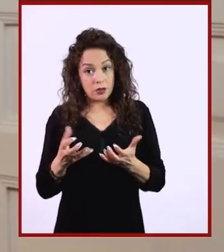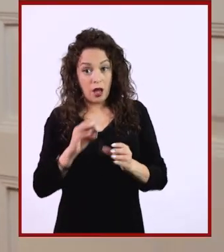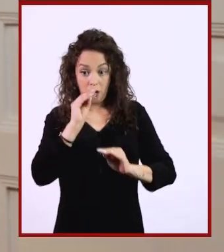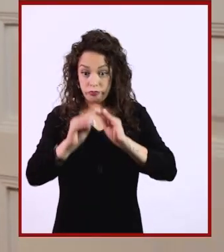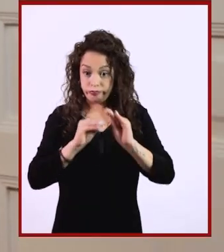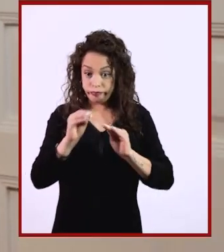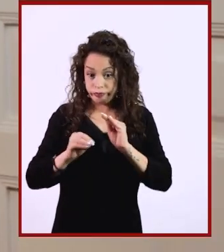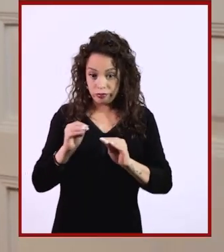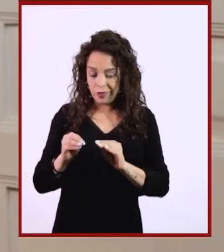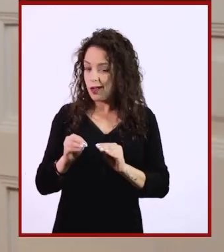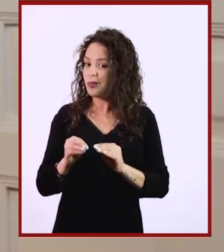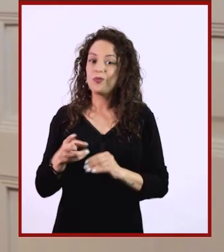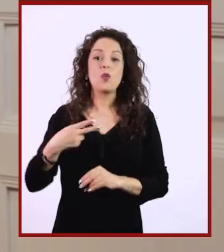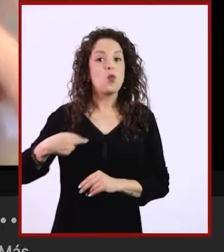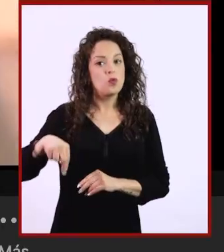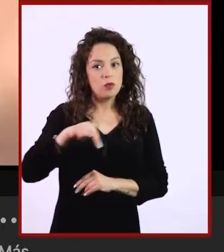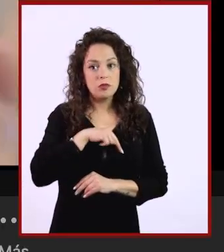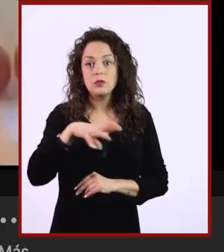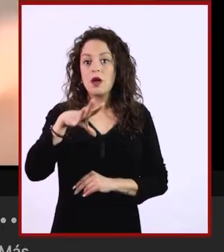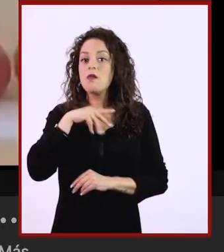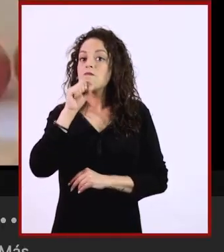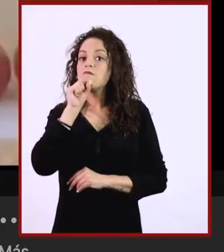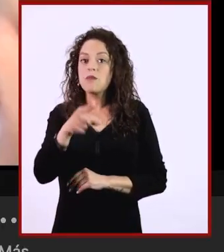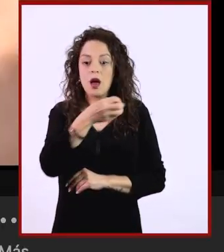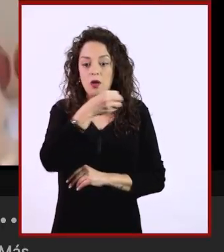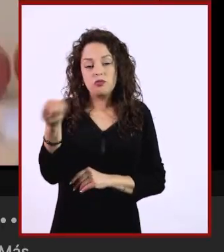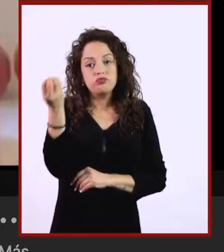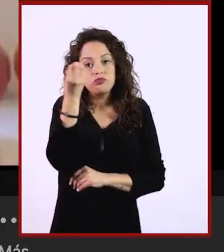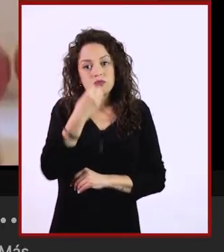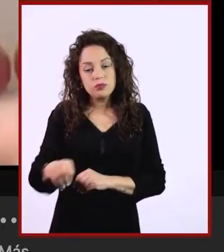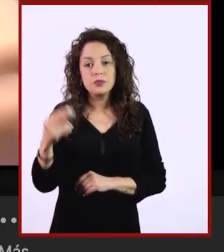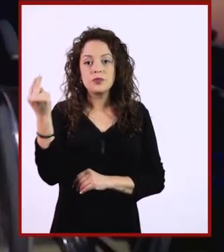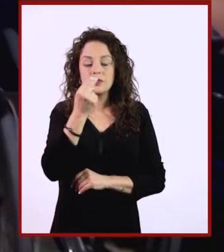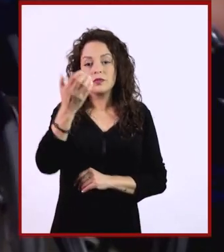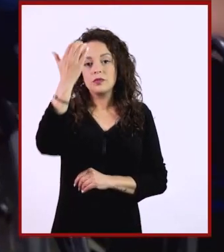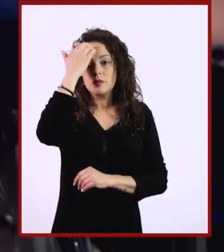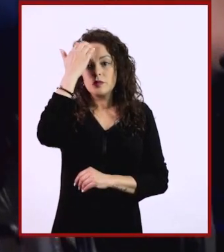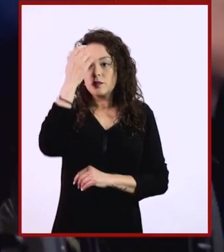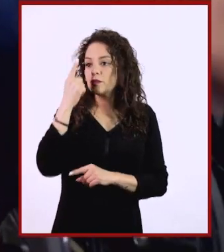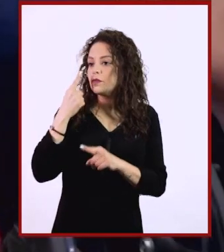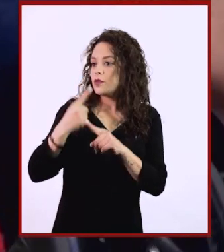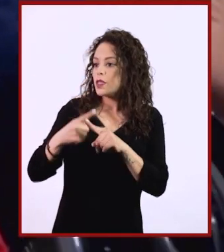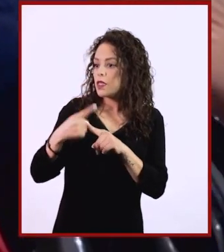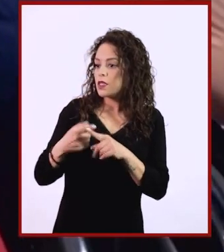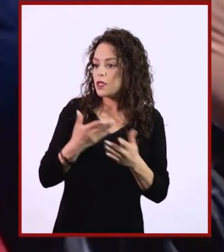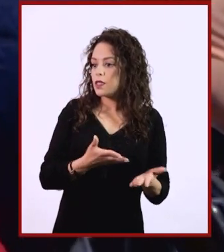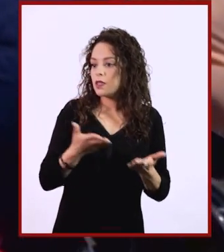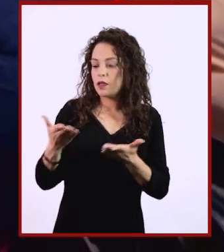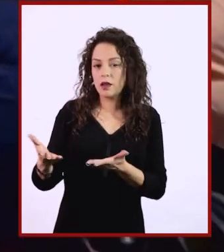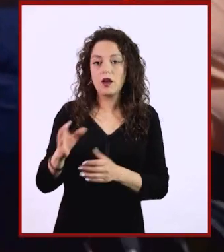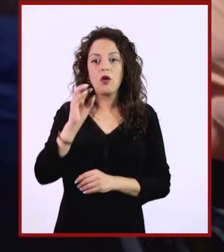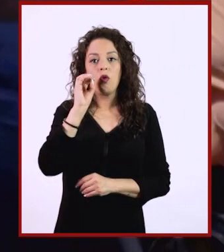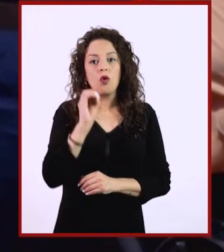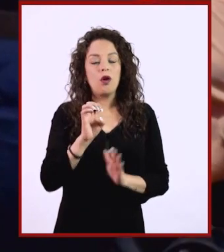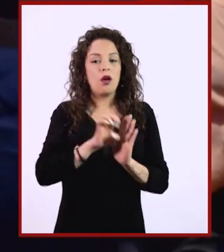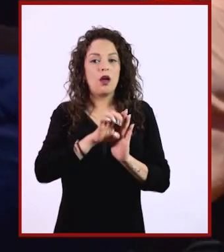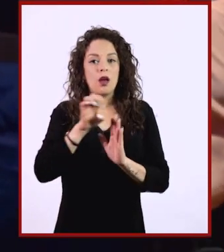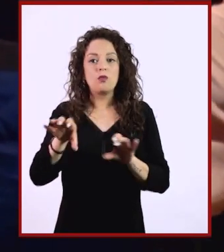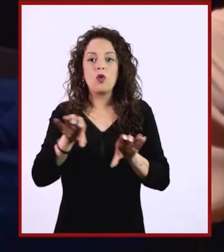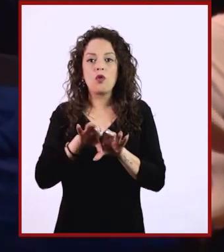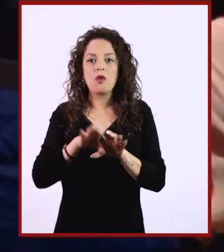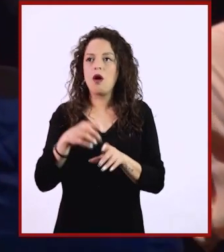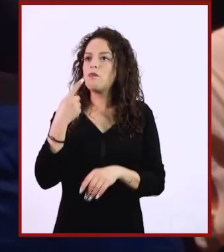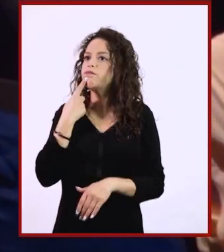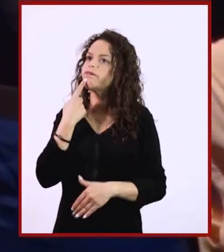una obligación por parte de nosotros Claro. de conocer quiénes son nuestros diputados, ¿no? Cómo, por ejemplo, poder demandar